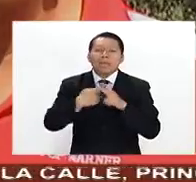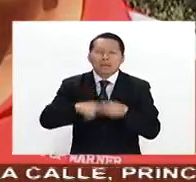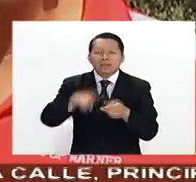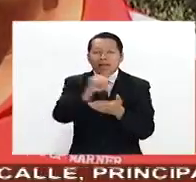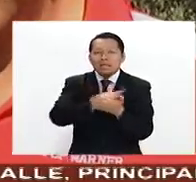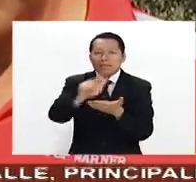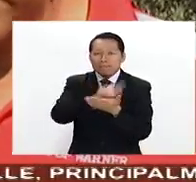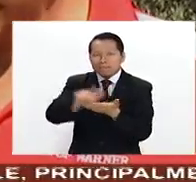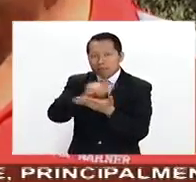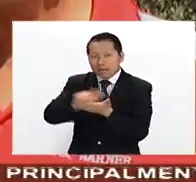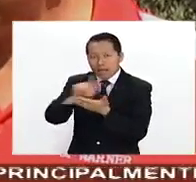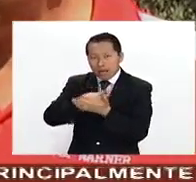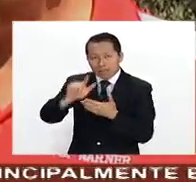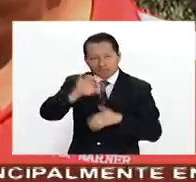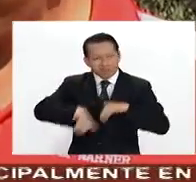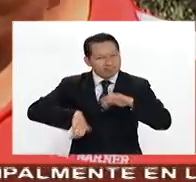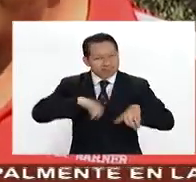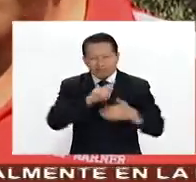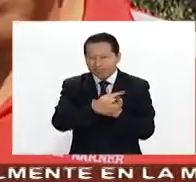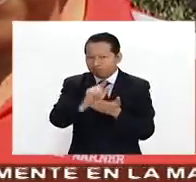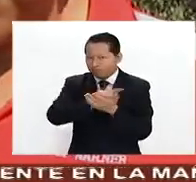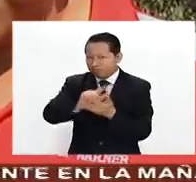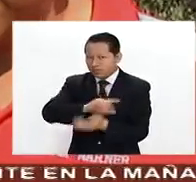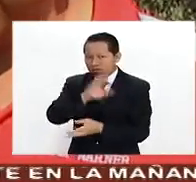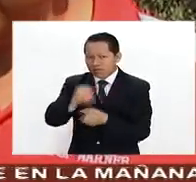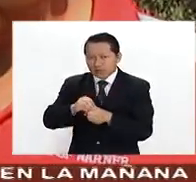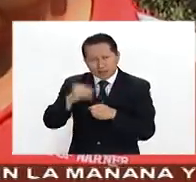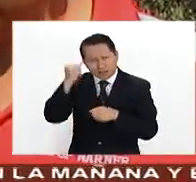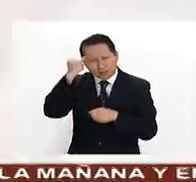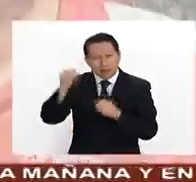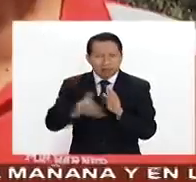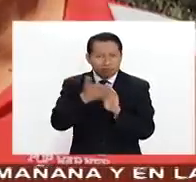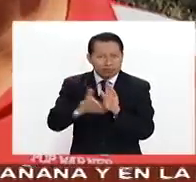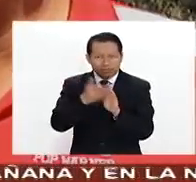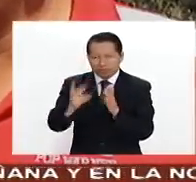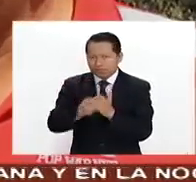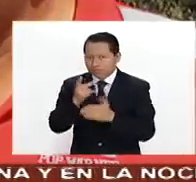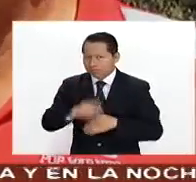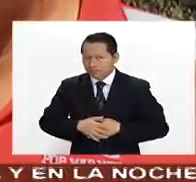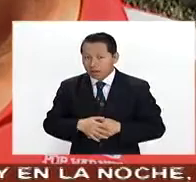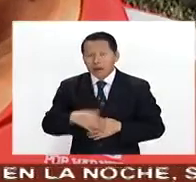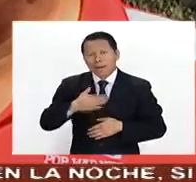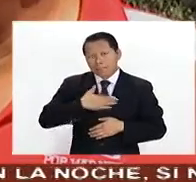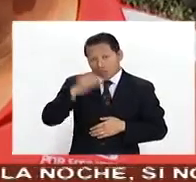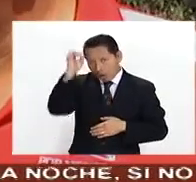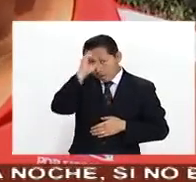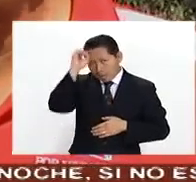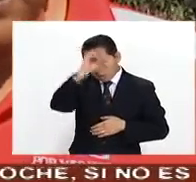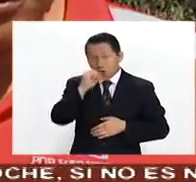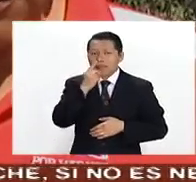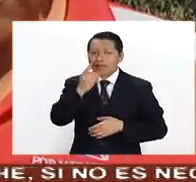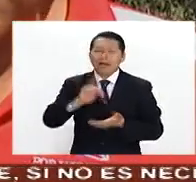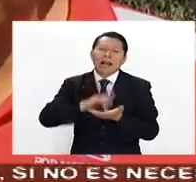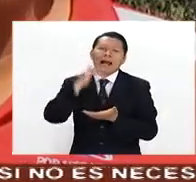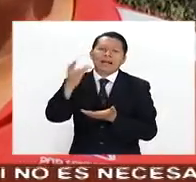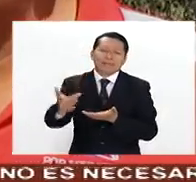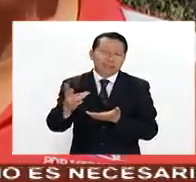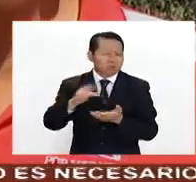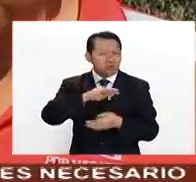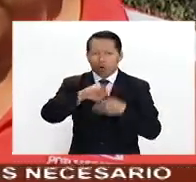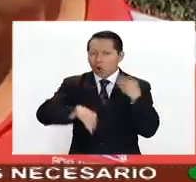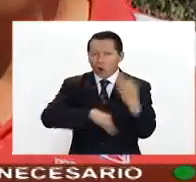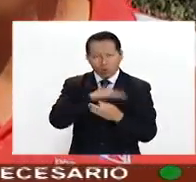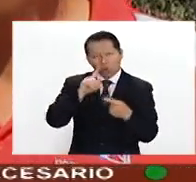el empezar con el plano para volver a levantar esto. Pues mi opinión es de agradecimiento hacia todos los ámbitos,